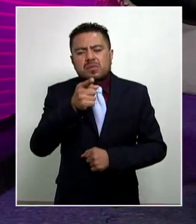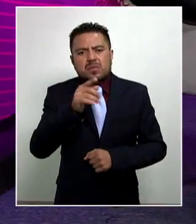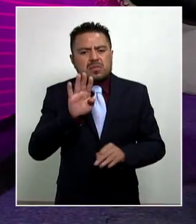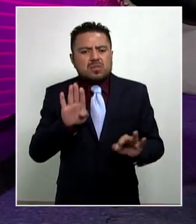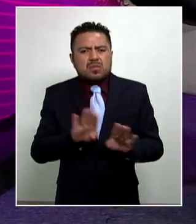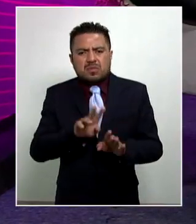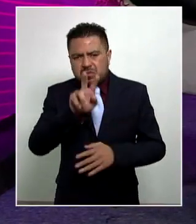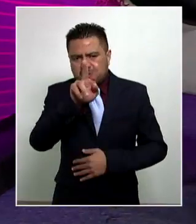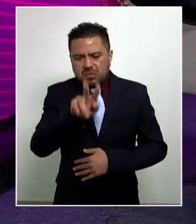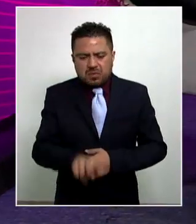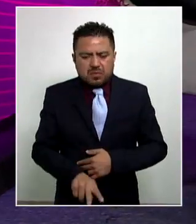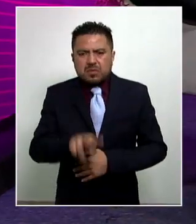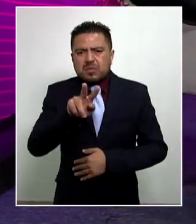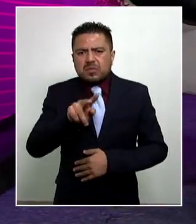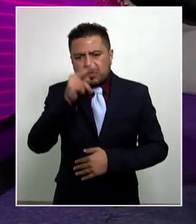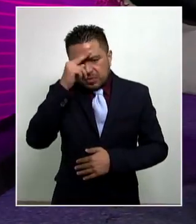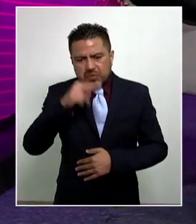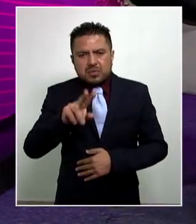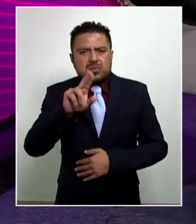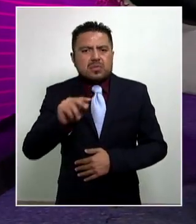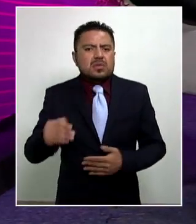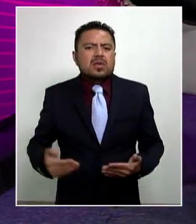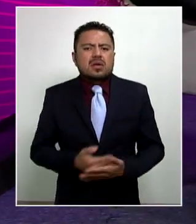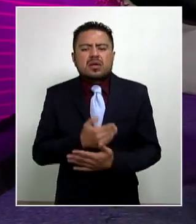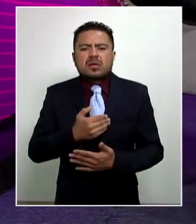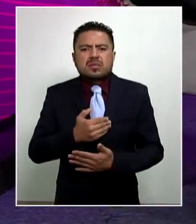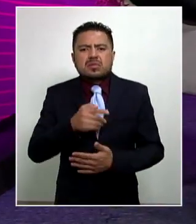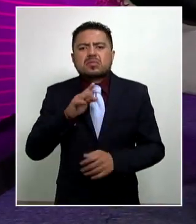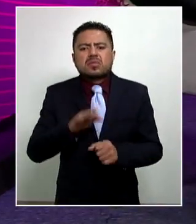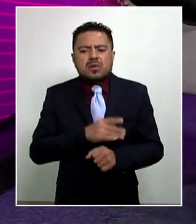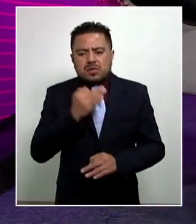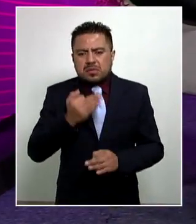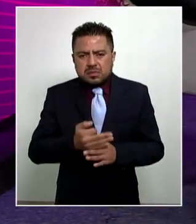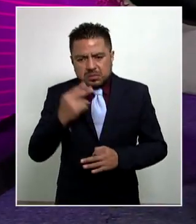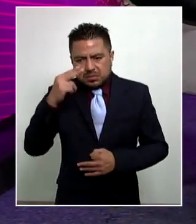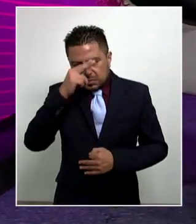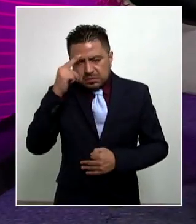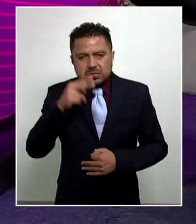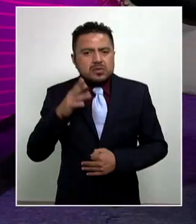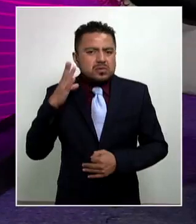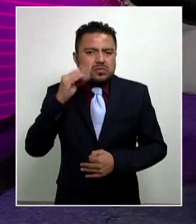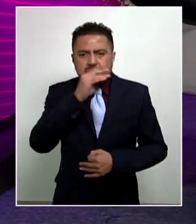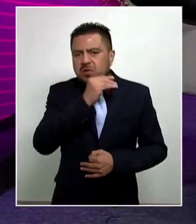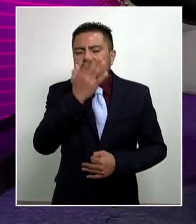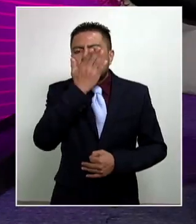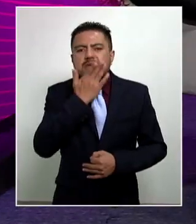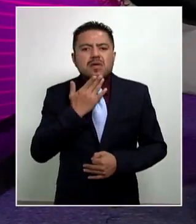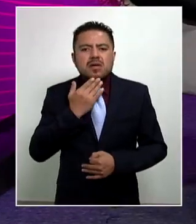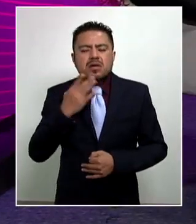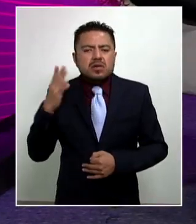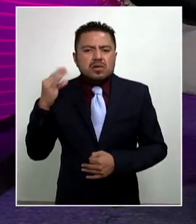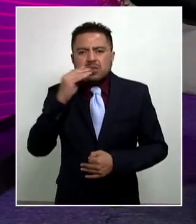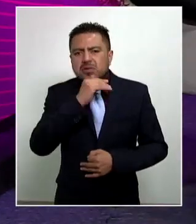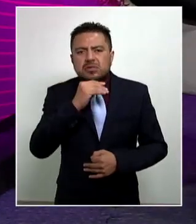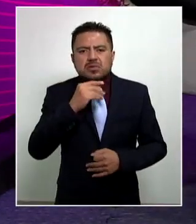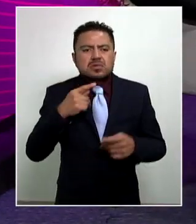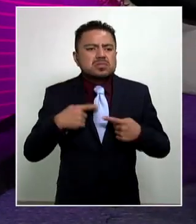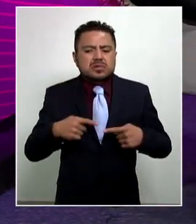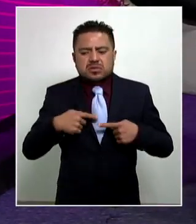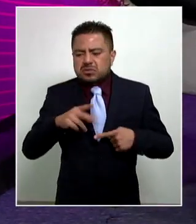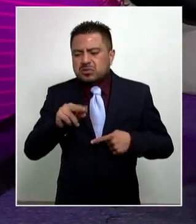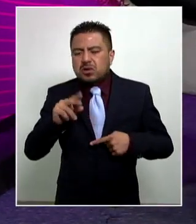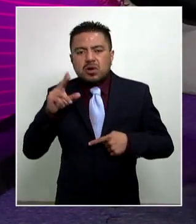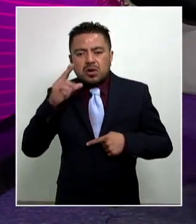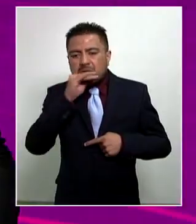ve, quiere decir que no es mexicano, porque aquí en México no hay personas negras, ¿no? O no hay negros, porque personas negras no diría. No